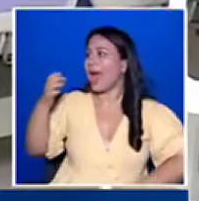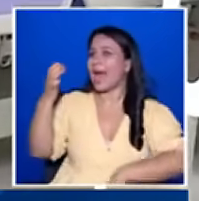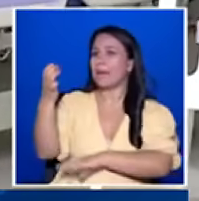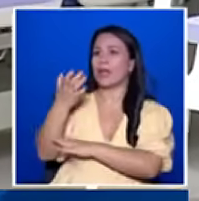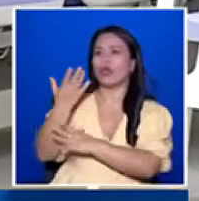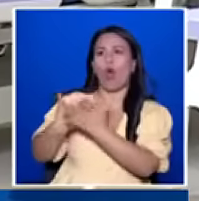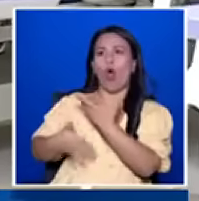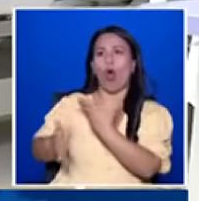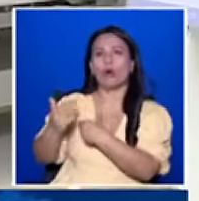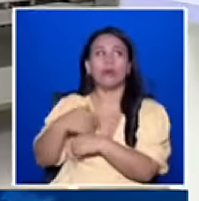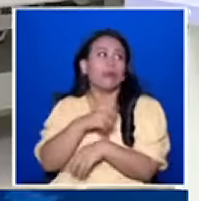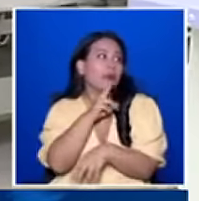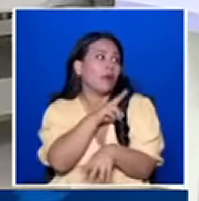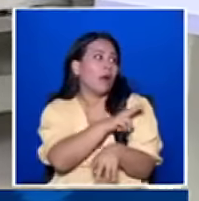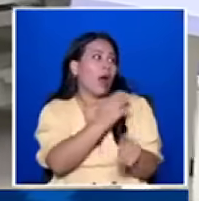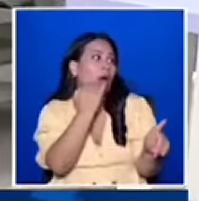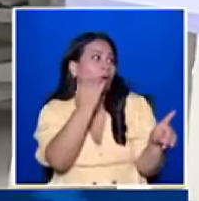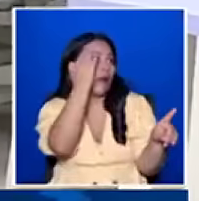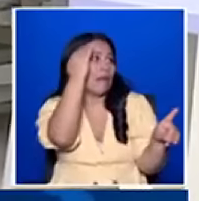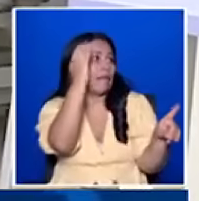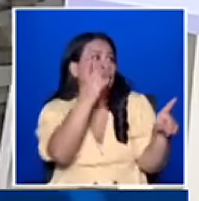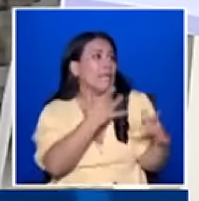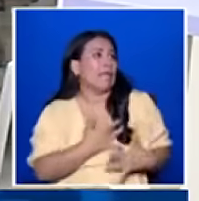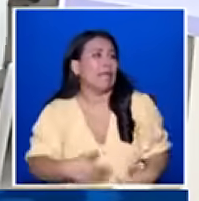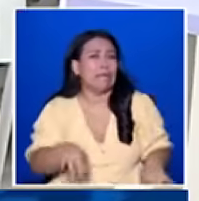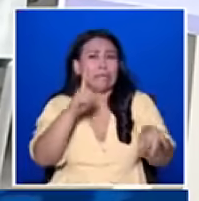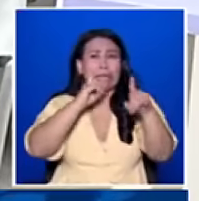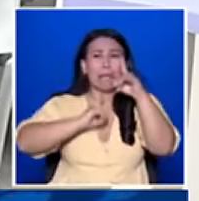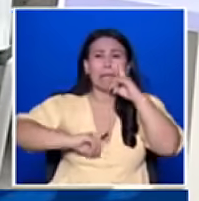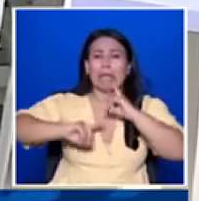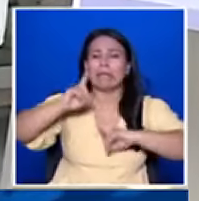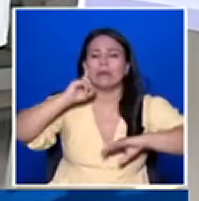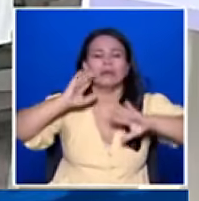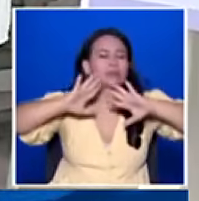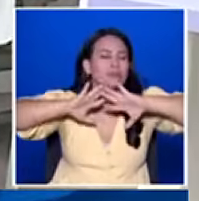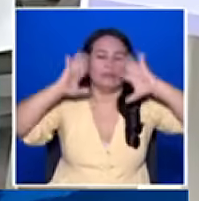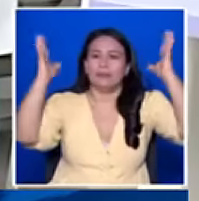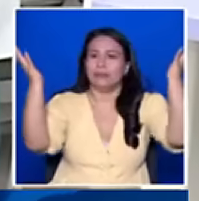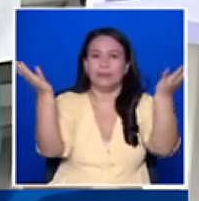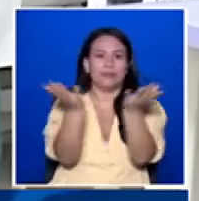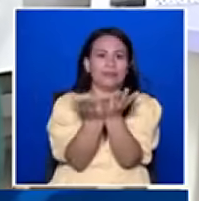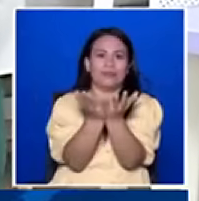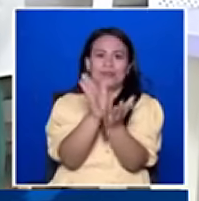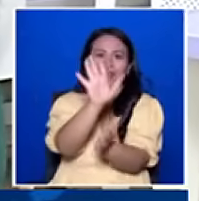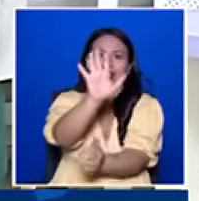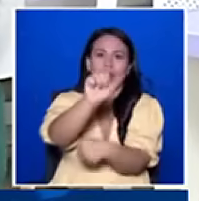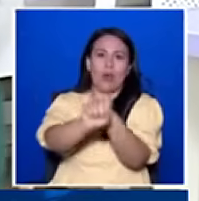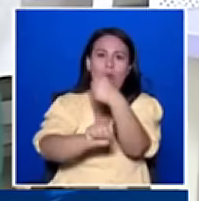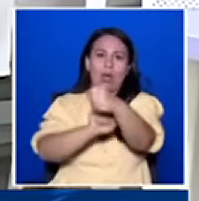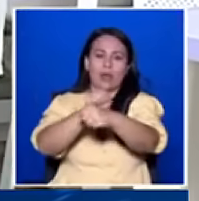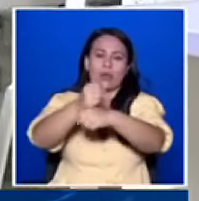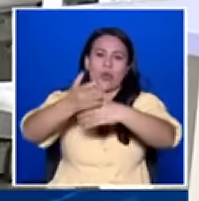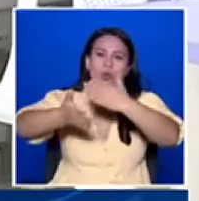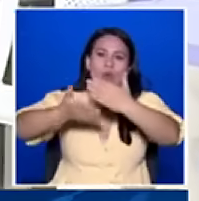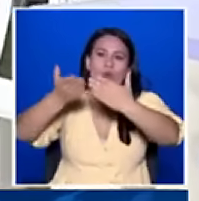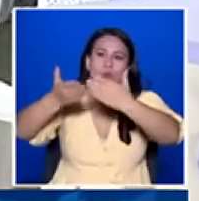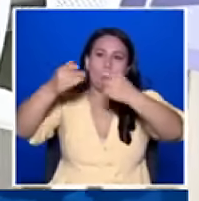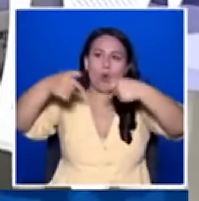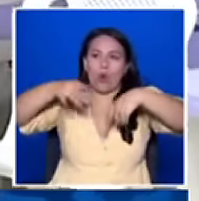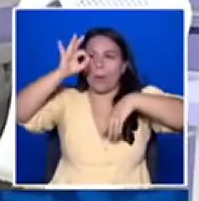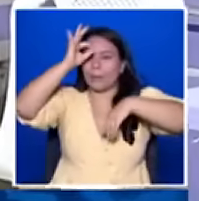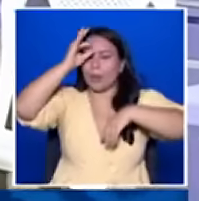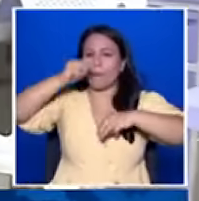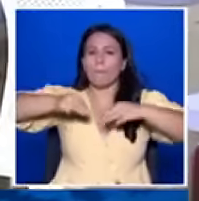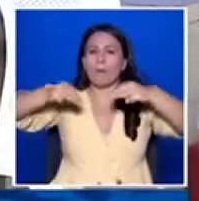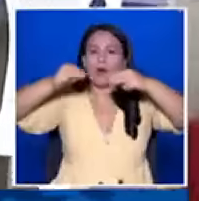general y un poco veían las emergencias también de los adultos, ¿no? Exactamente, el Hospital General tiene 5 años de fundación y ha